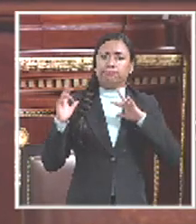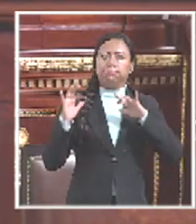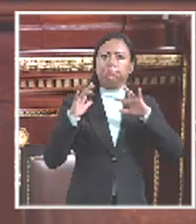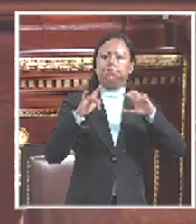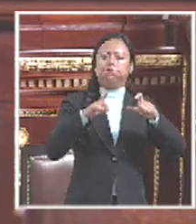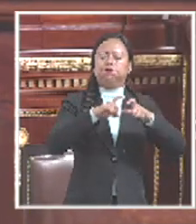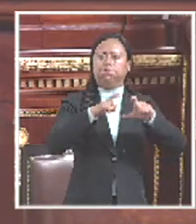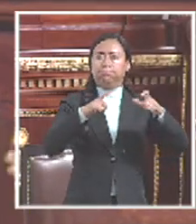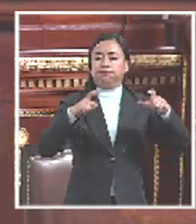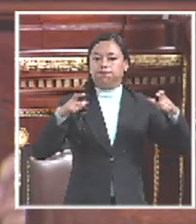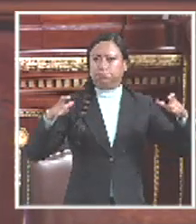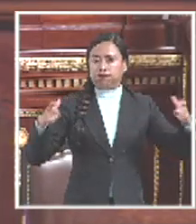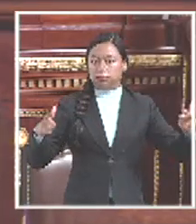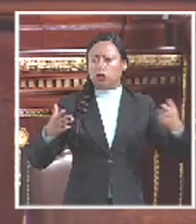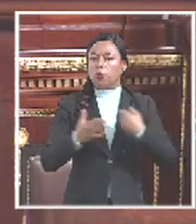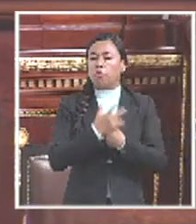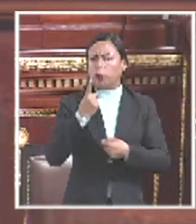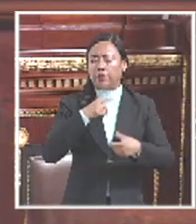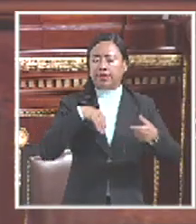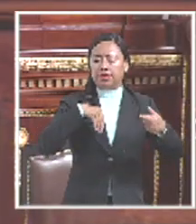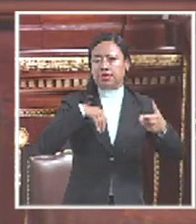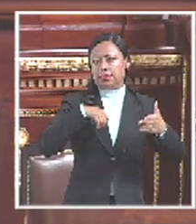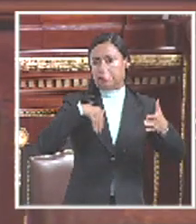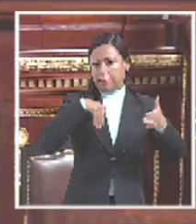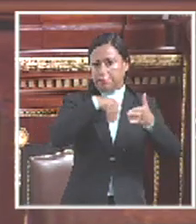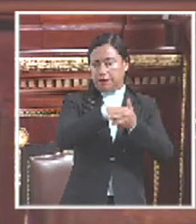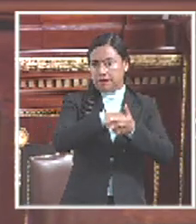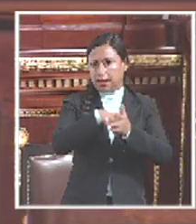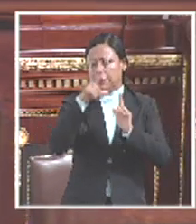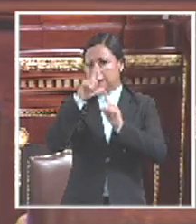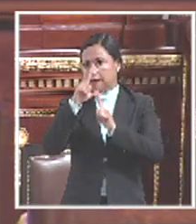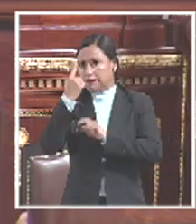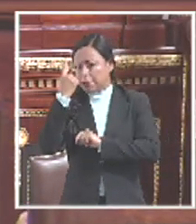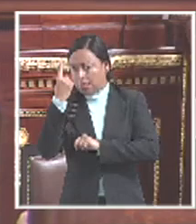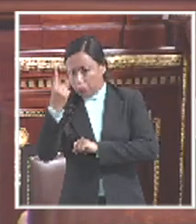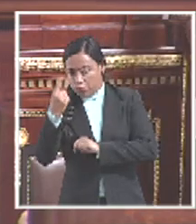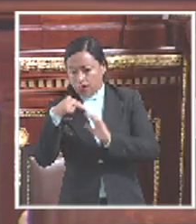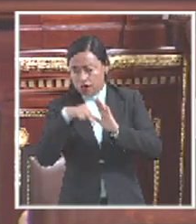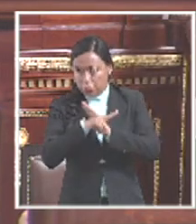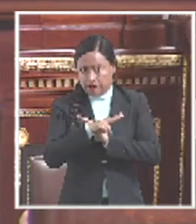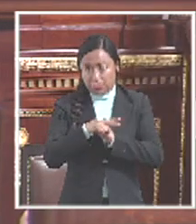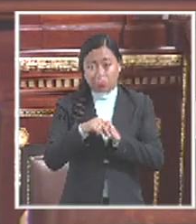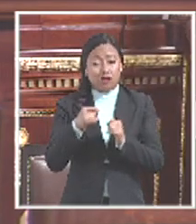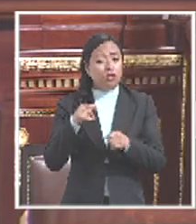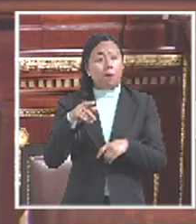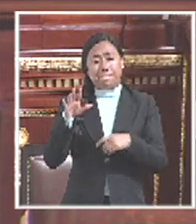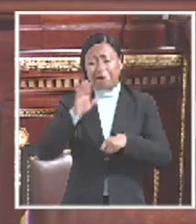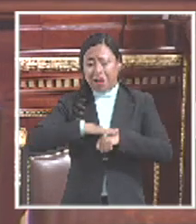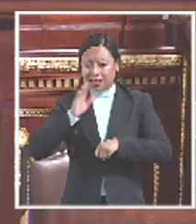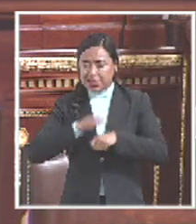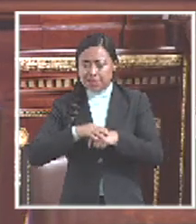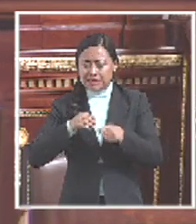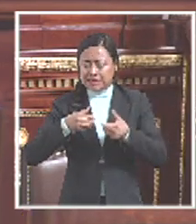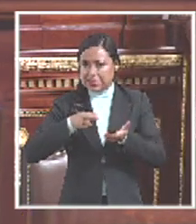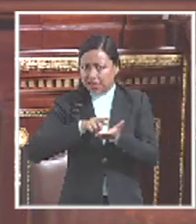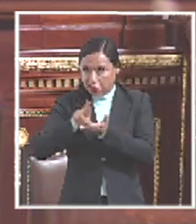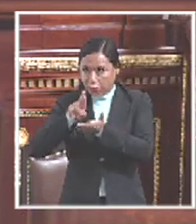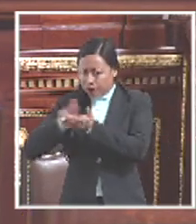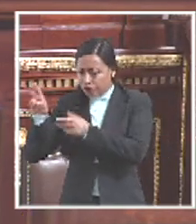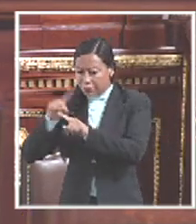no solamente por la terminal de la línea 1 del metro y las múltiples rutas de transporte público que